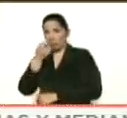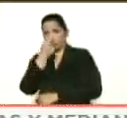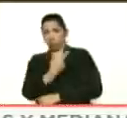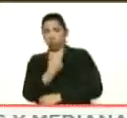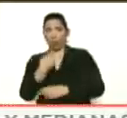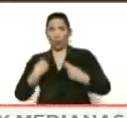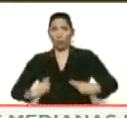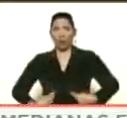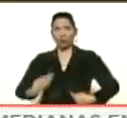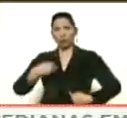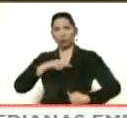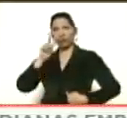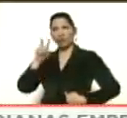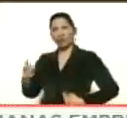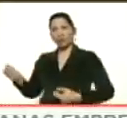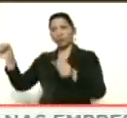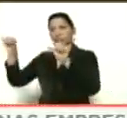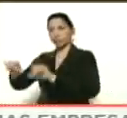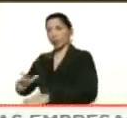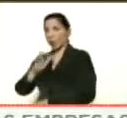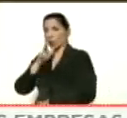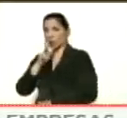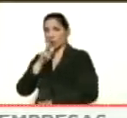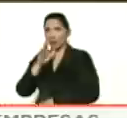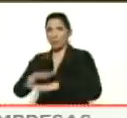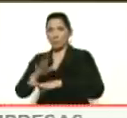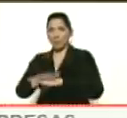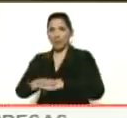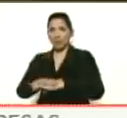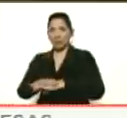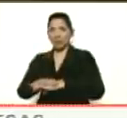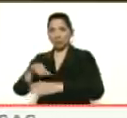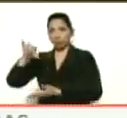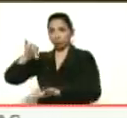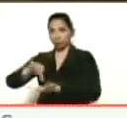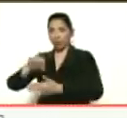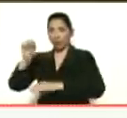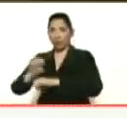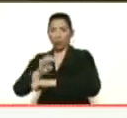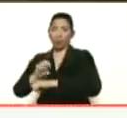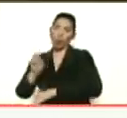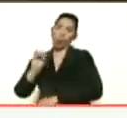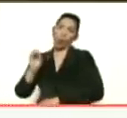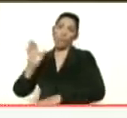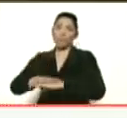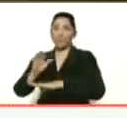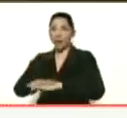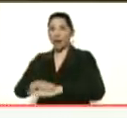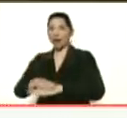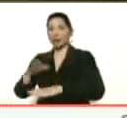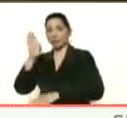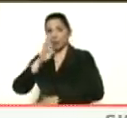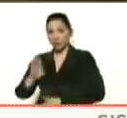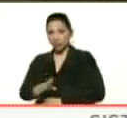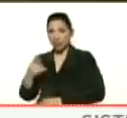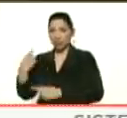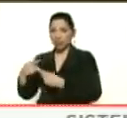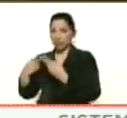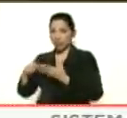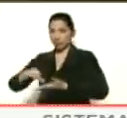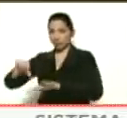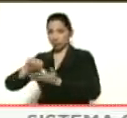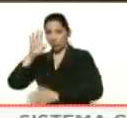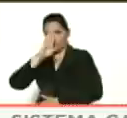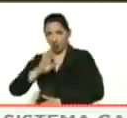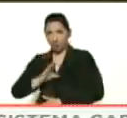visto tragedias terribles como las que ocurren en Guayaquil, en Ecuador, o como las que ocurren en Manaus, en distintas ciudades de